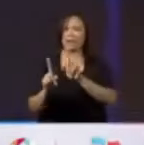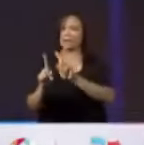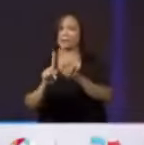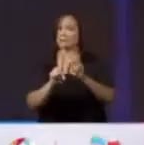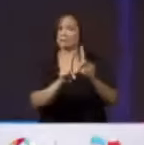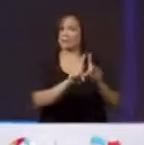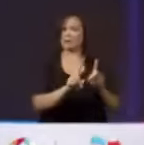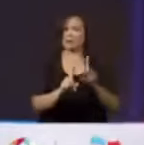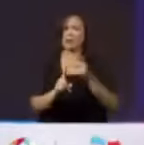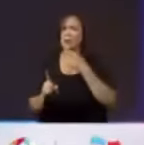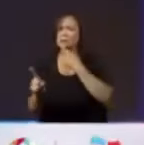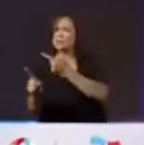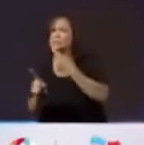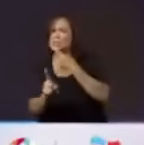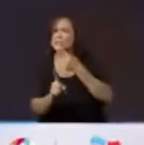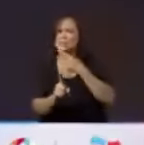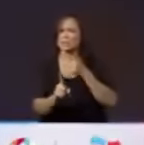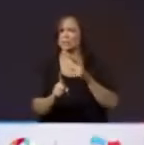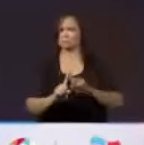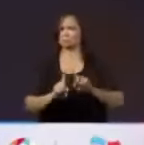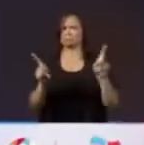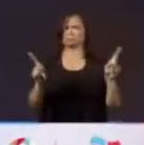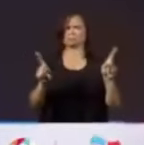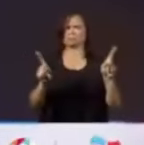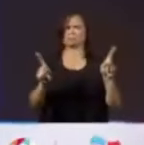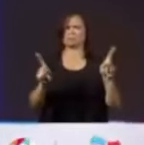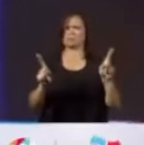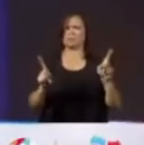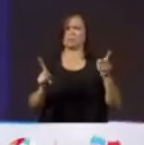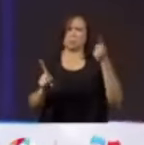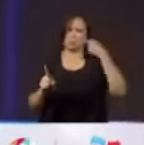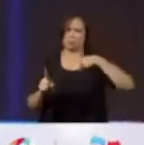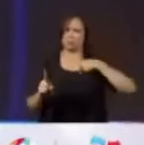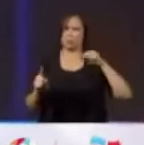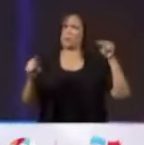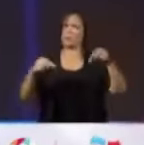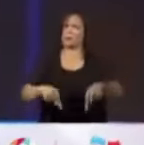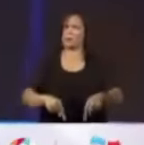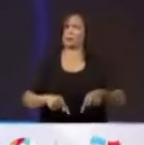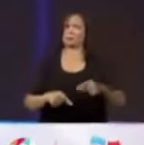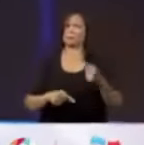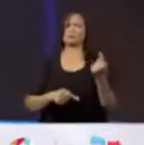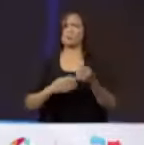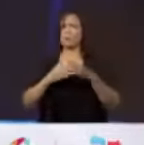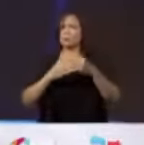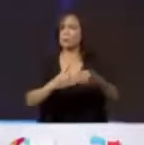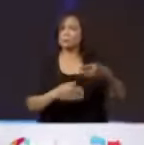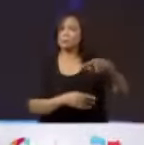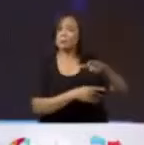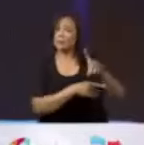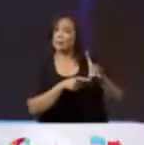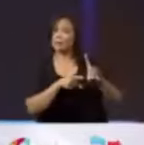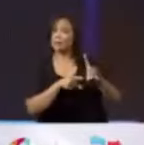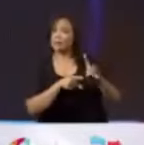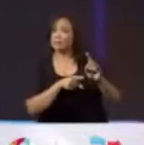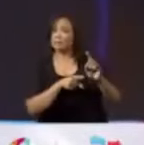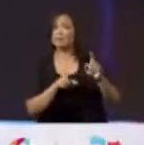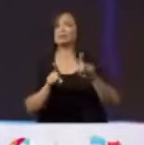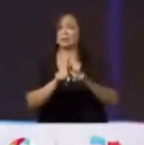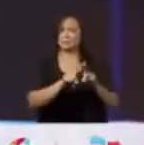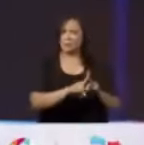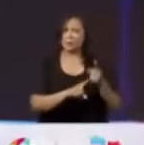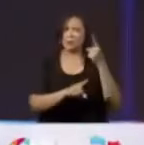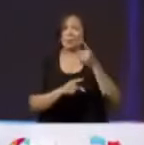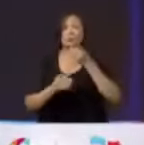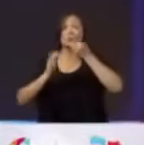diferente a lo que se les está diciendo. Por eso estoy aquí, no solo como candidato del PLD, estoy